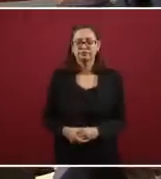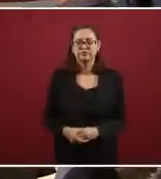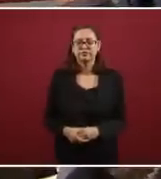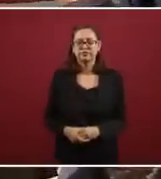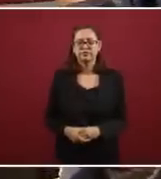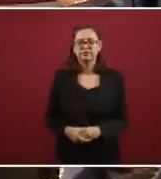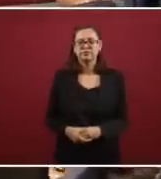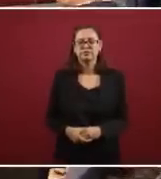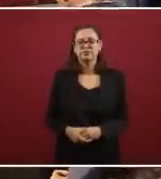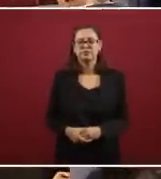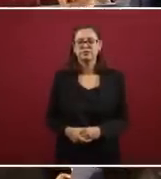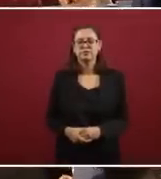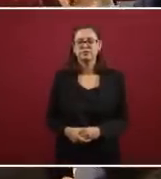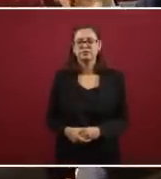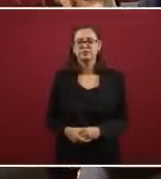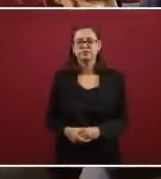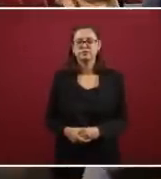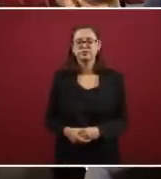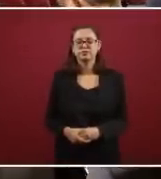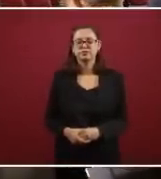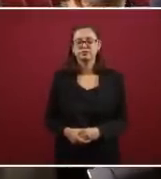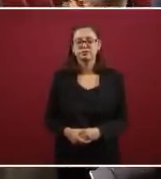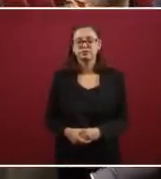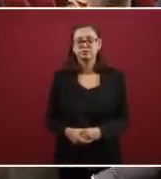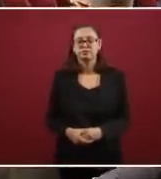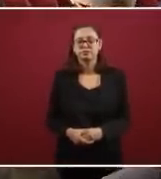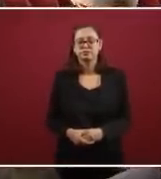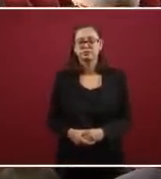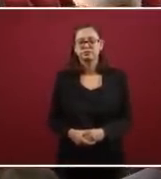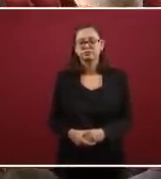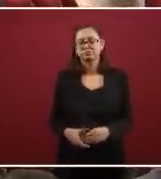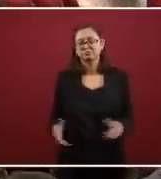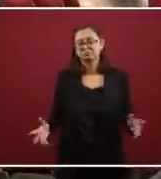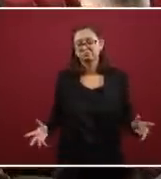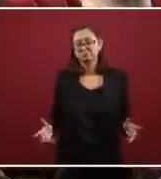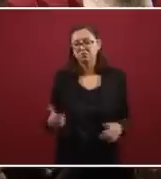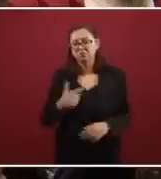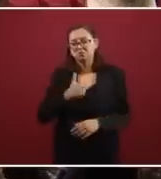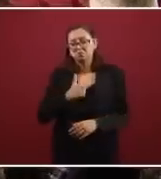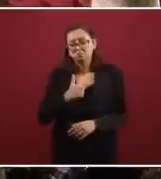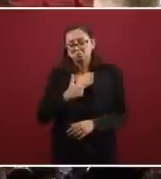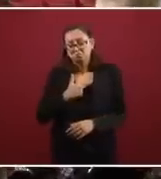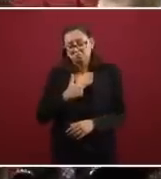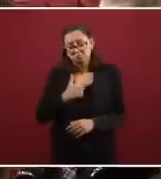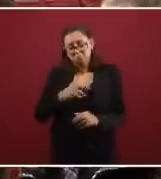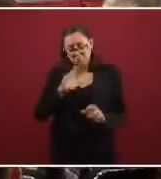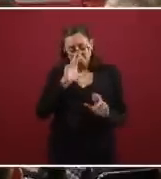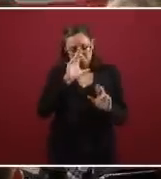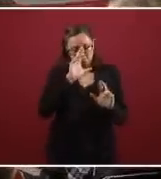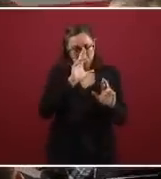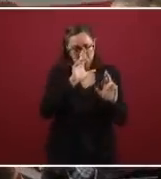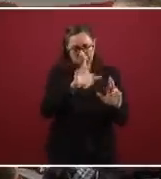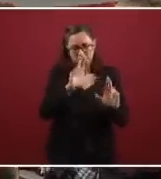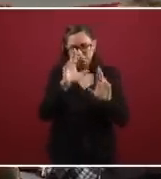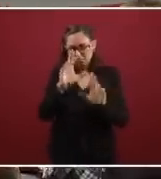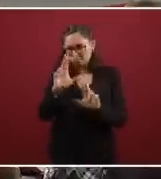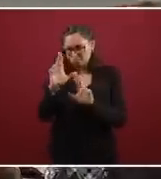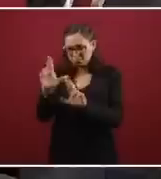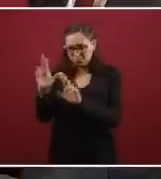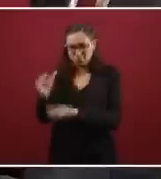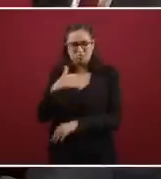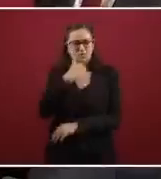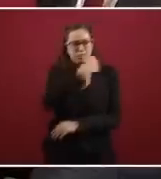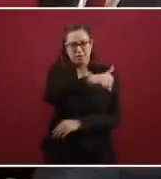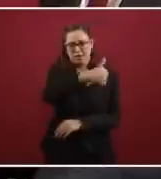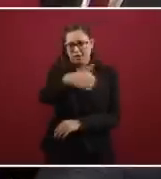Yo, desde luego, soy muy respetuoso de las decisiones de cada quien, pero es